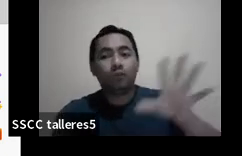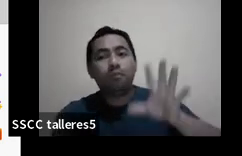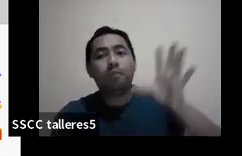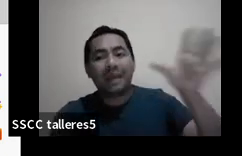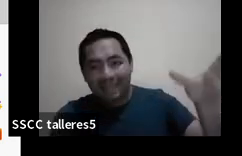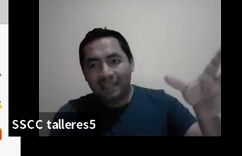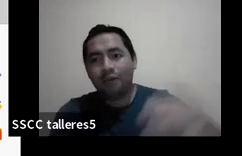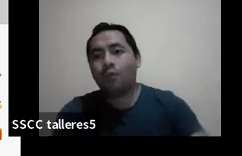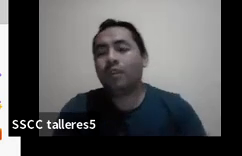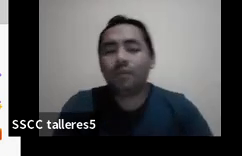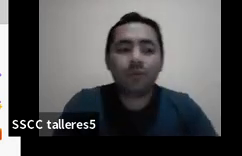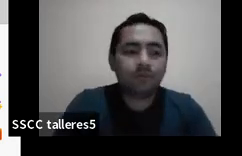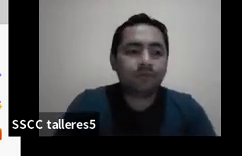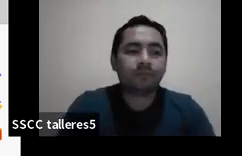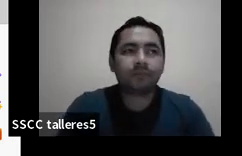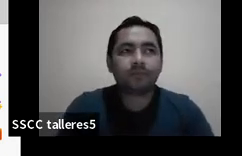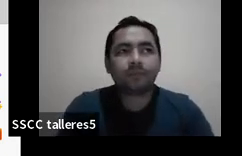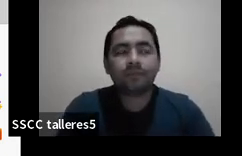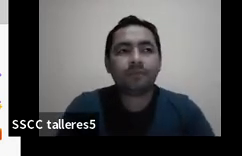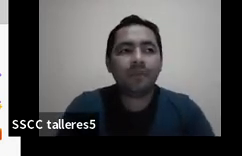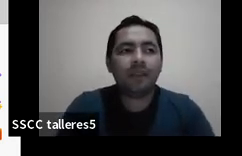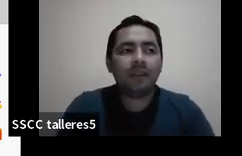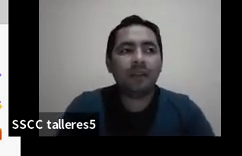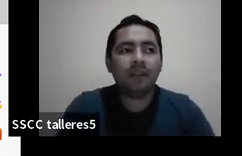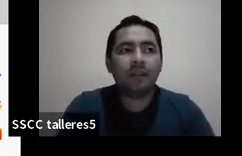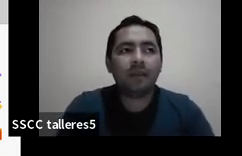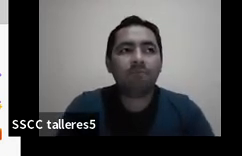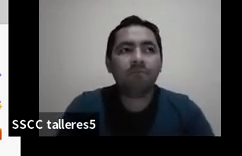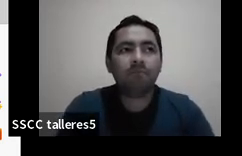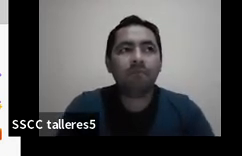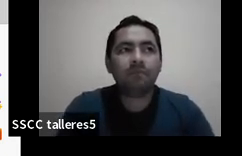los sordos prelocutivos,